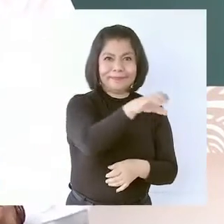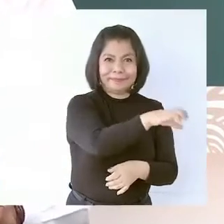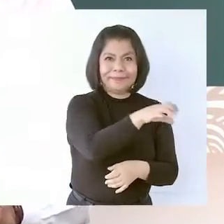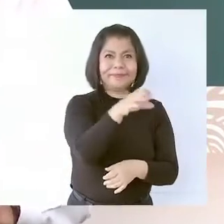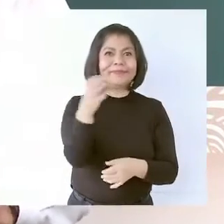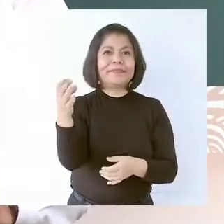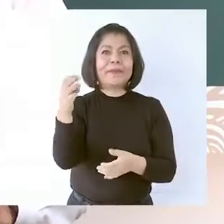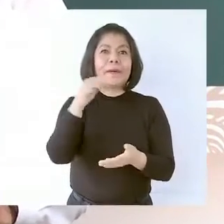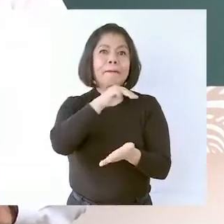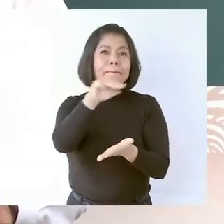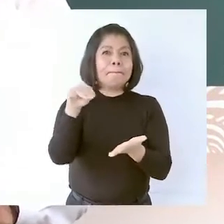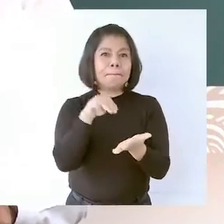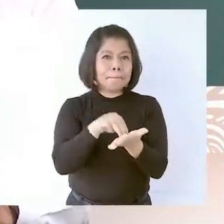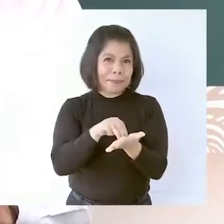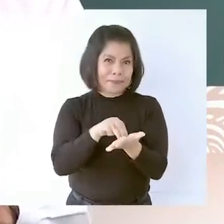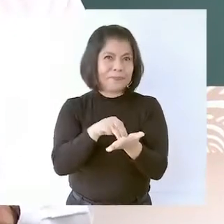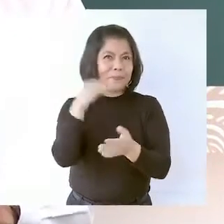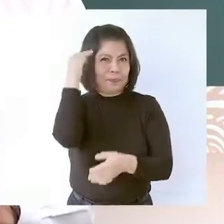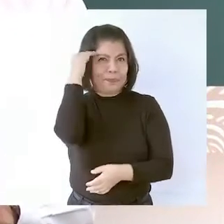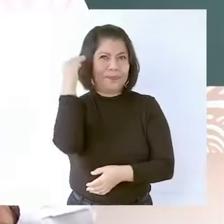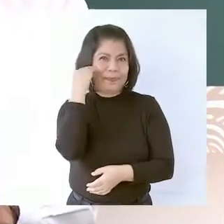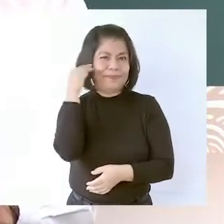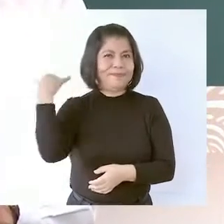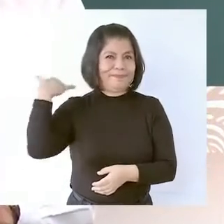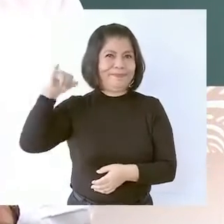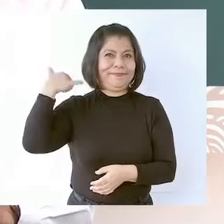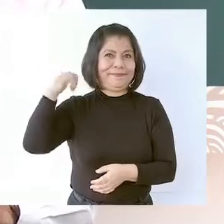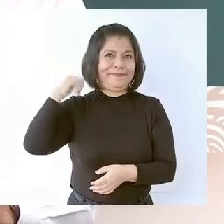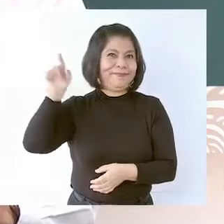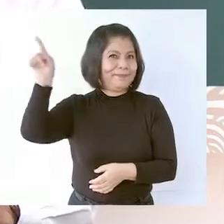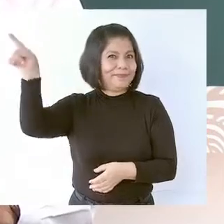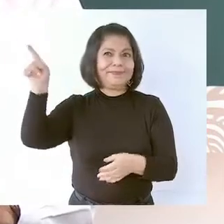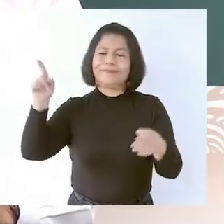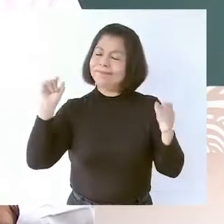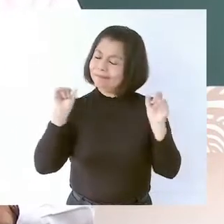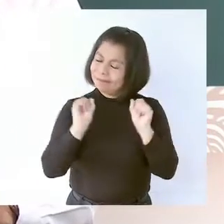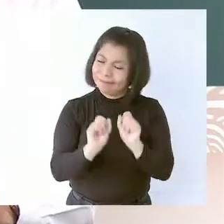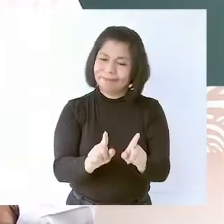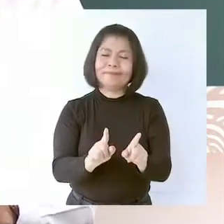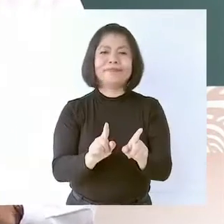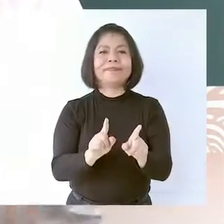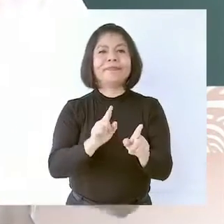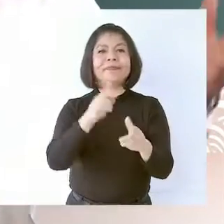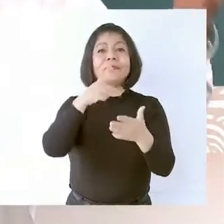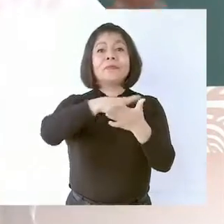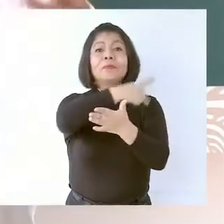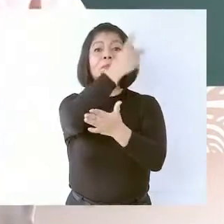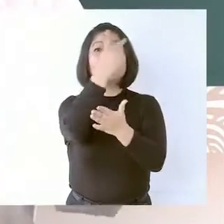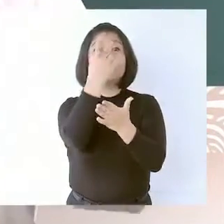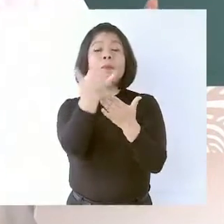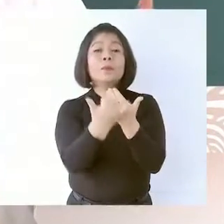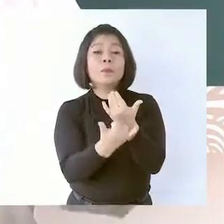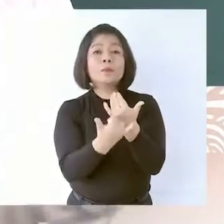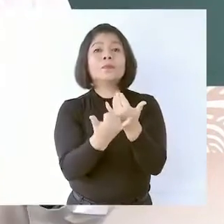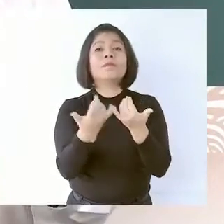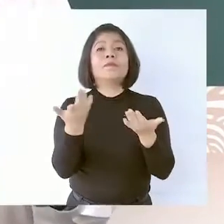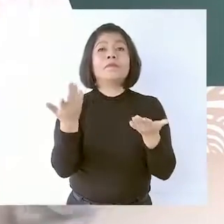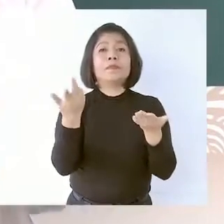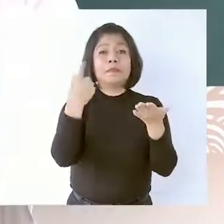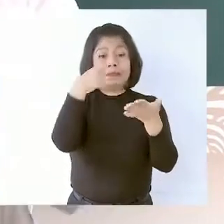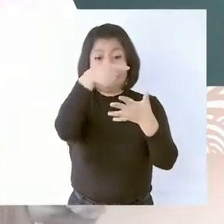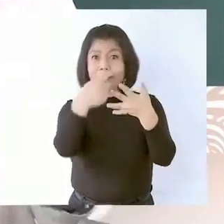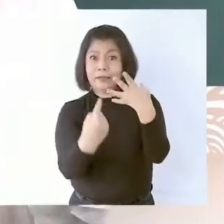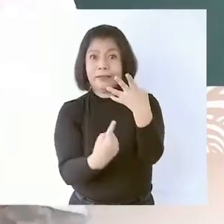en Yucatán. Es un proyecto, como aquí lo dijo el gobernador, que integra,